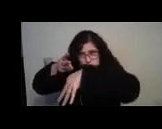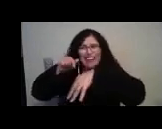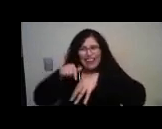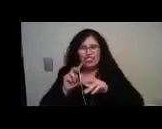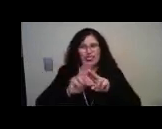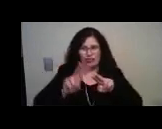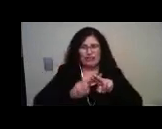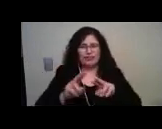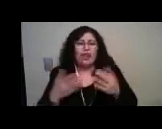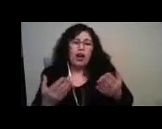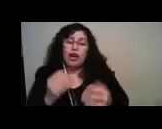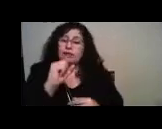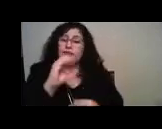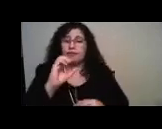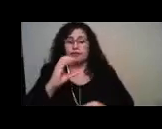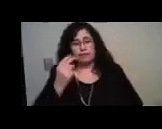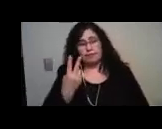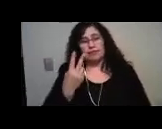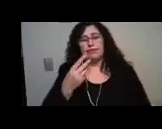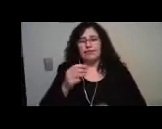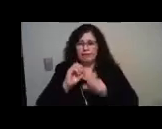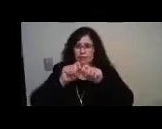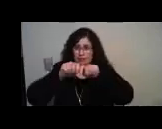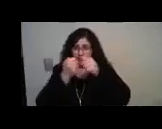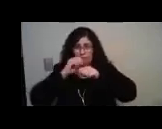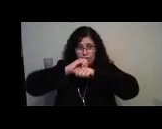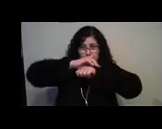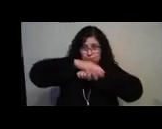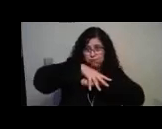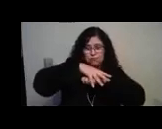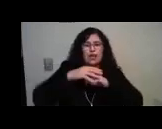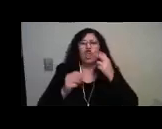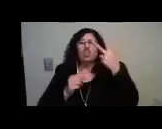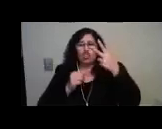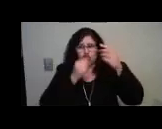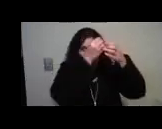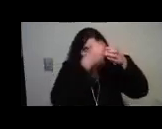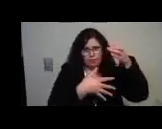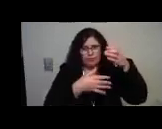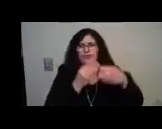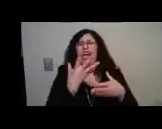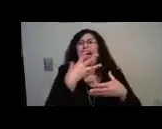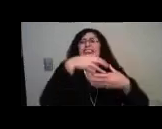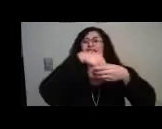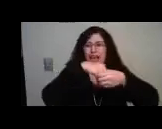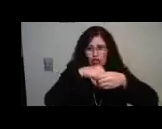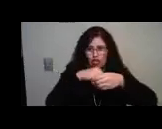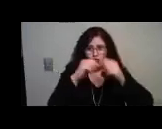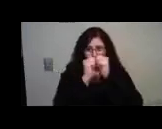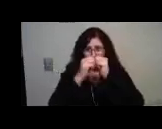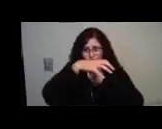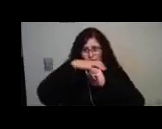Dentro del accidente cerebrovascular hemorrágico se clasifican en dos grandes categorías, una hemorragia intracerebral, ¿ya? Y una hemorragia